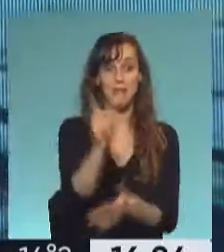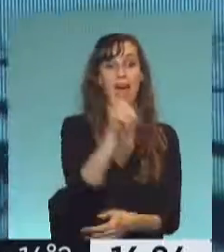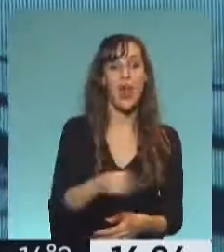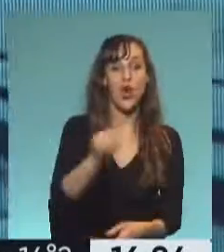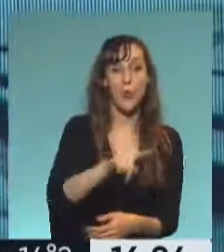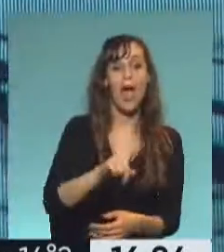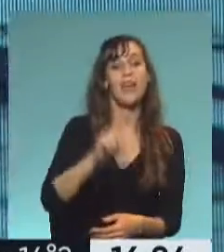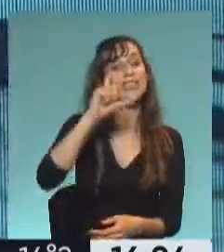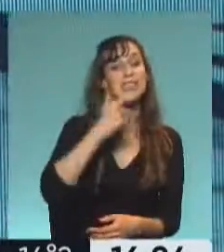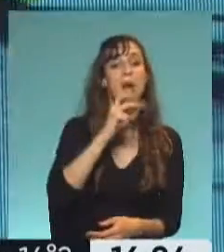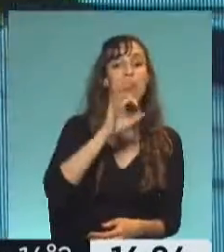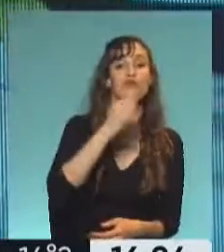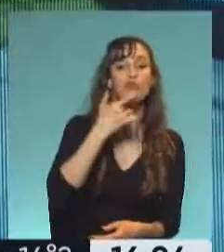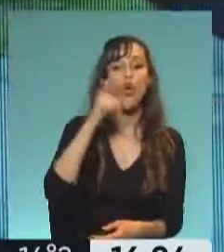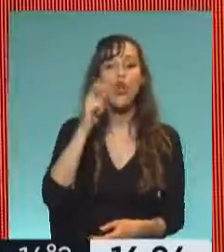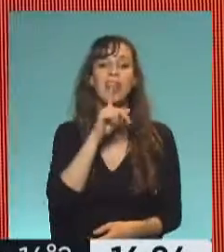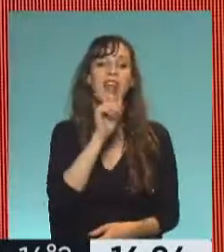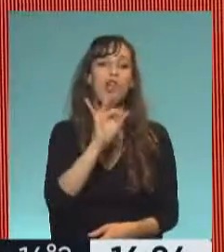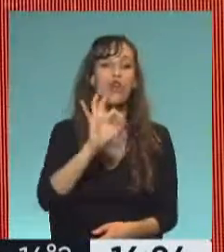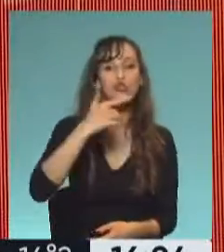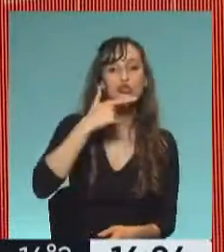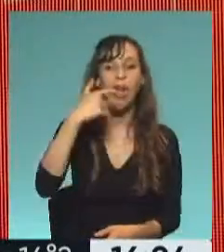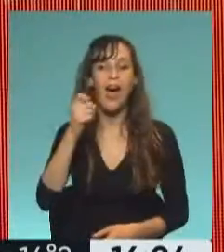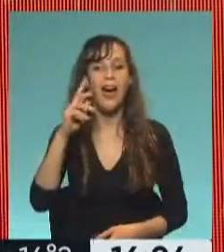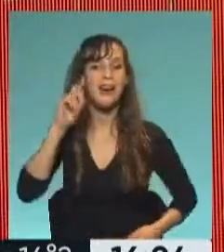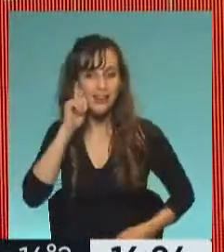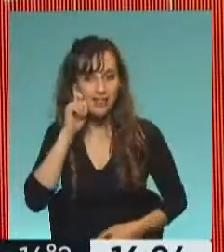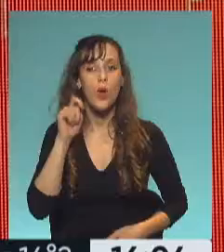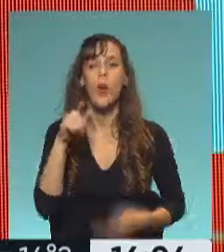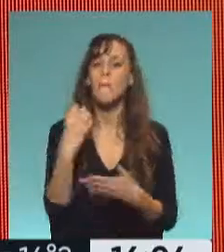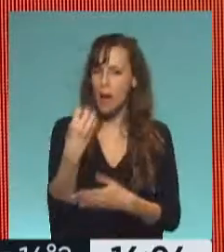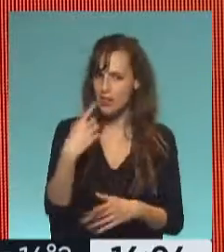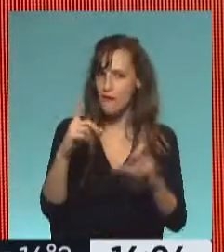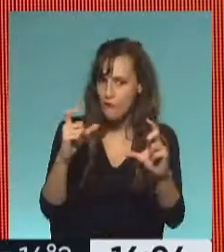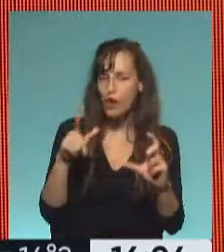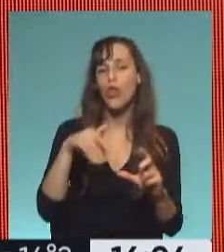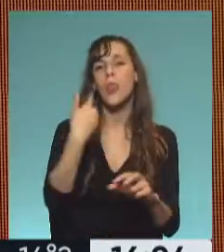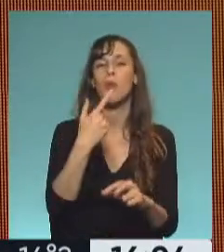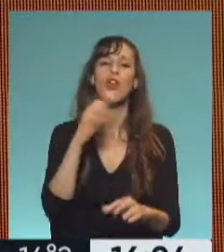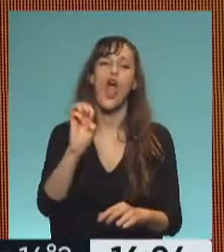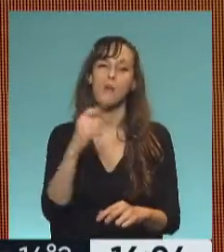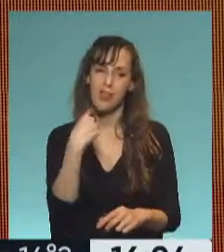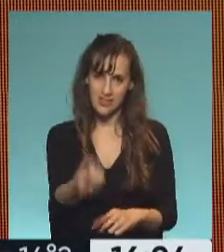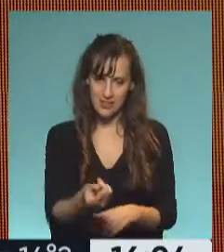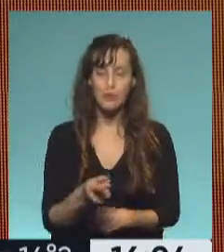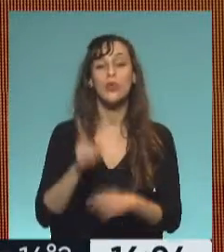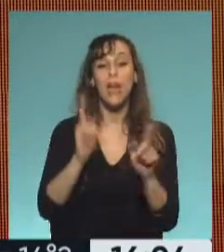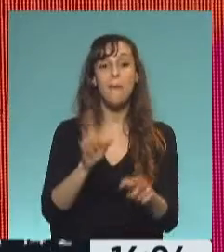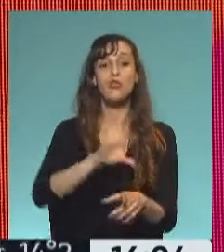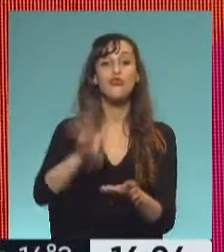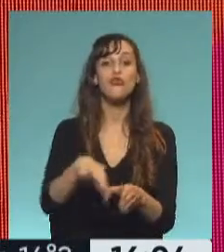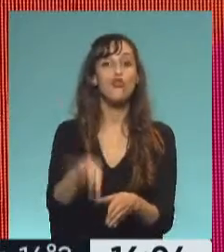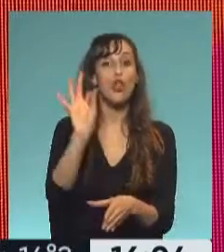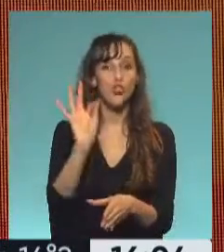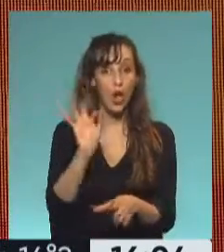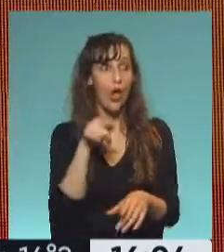de nuestro programa. Ahí nos mandás tu foto y la pasamos al aire, y te nombramos, mandamos saludos a quien quiera. Y hay un sorteo al final del programa también. Sí, lo sorteamos a